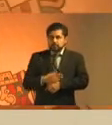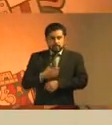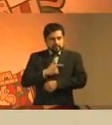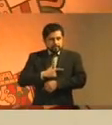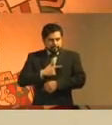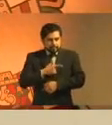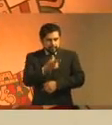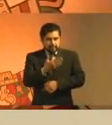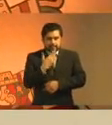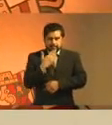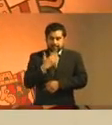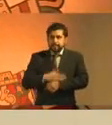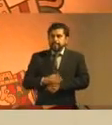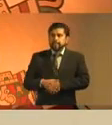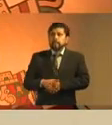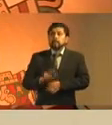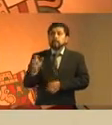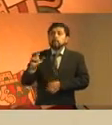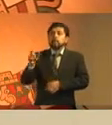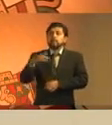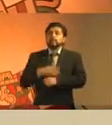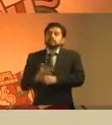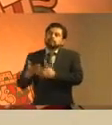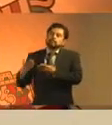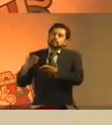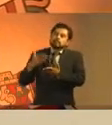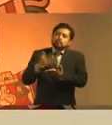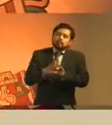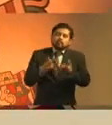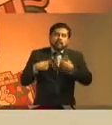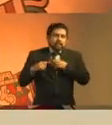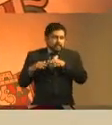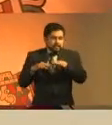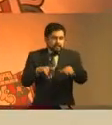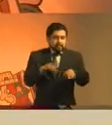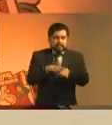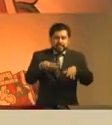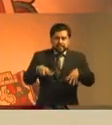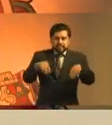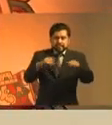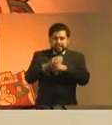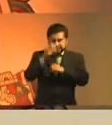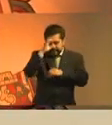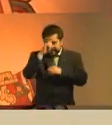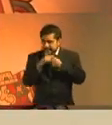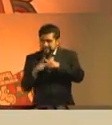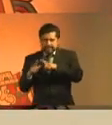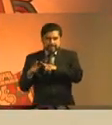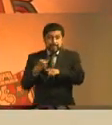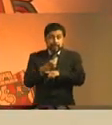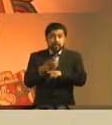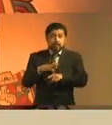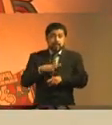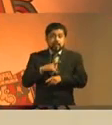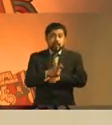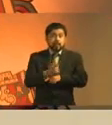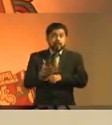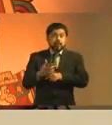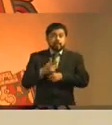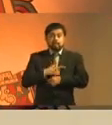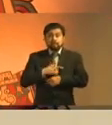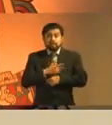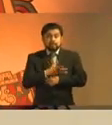coincidir con esto cuando de pronto llegue el circo donde uno vive y caramba es una es una gran noticia y felipe que tenía